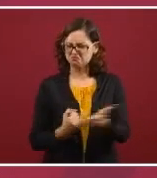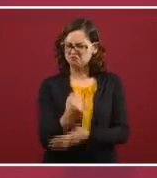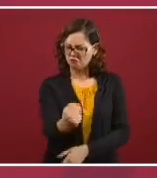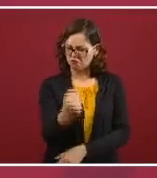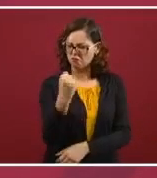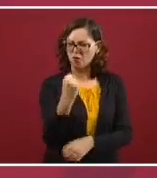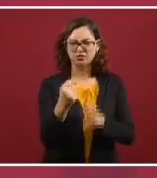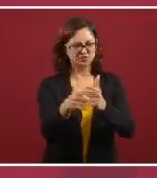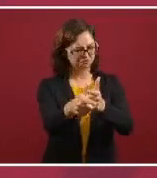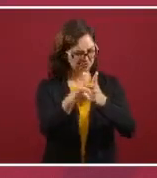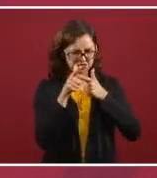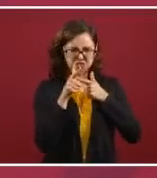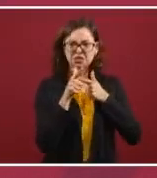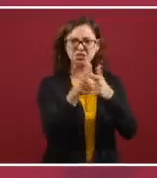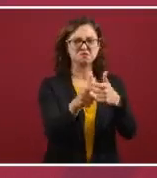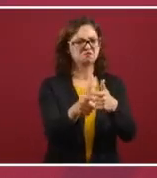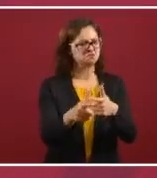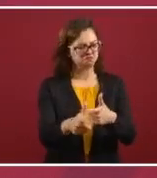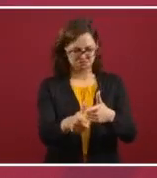y